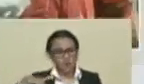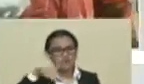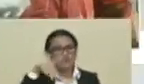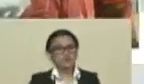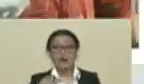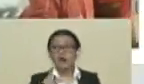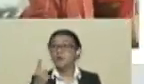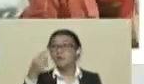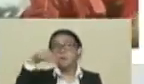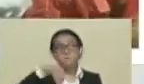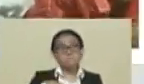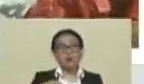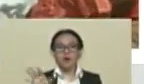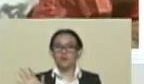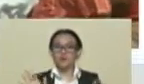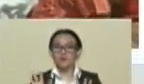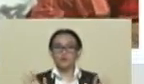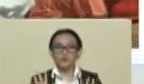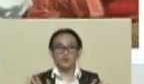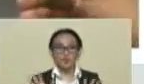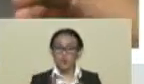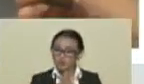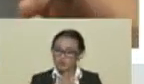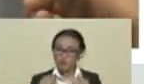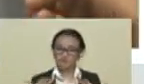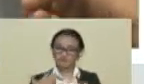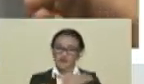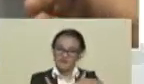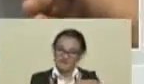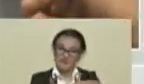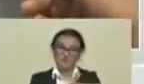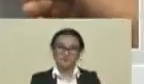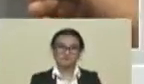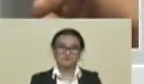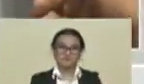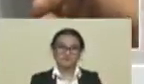se quede ni una sola persona sin salir a votar. Un abrazo para todas y todos. Muchísimas gracias. Bien,